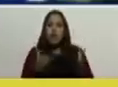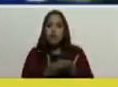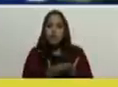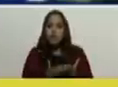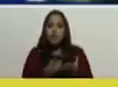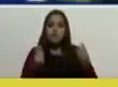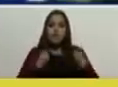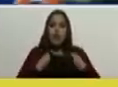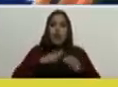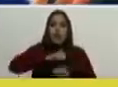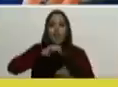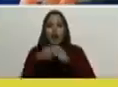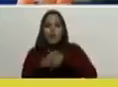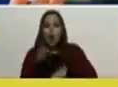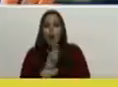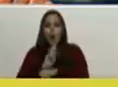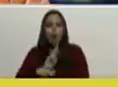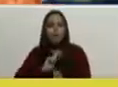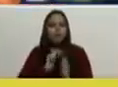viviendo